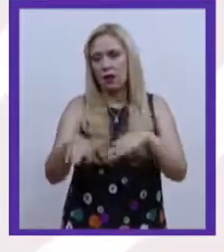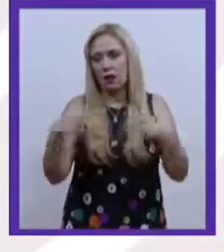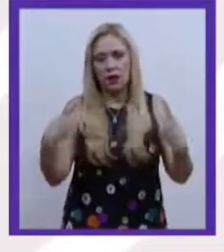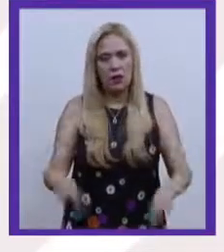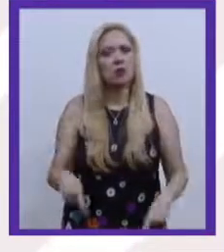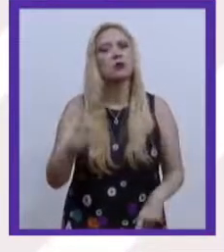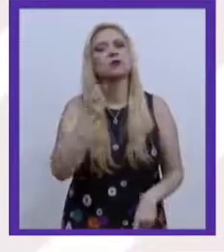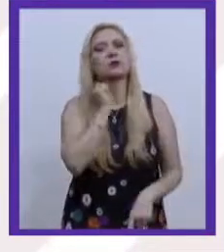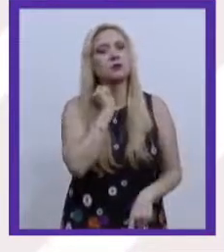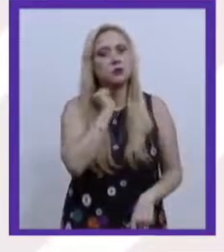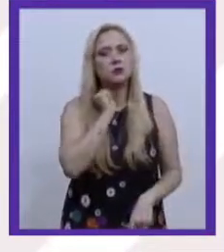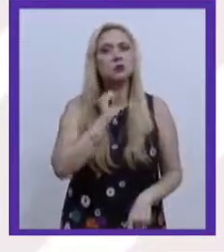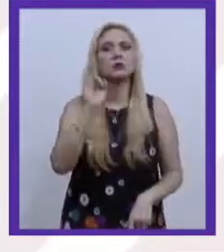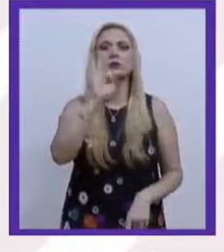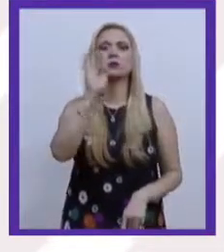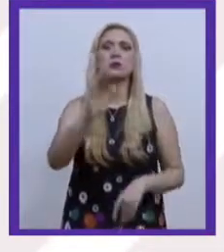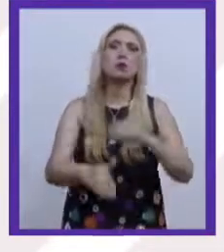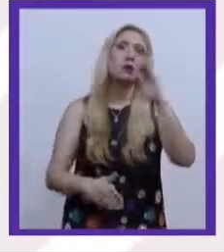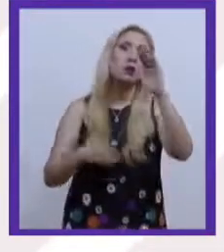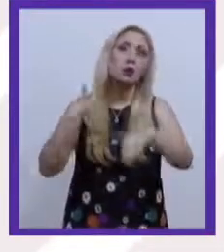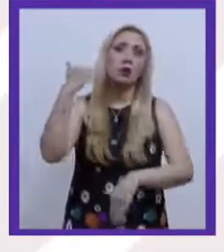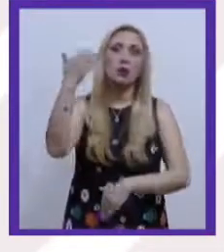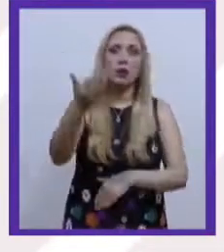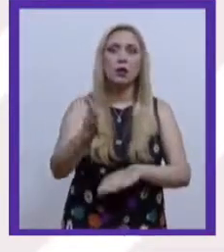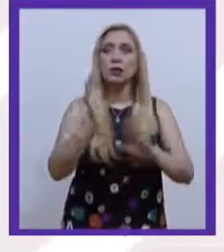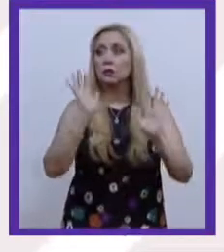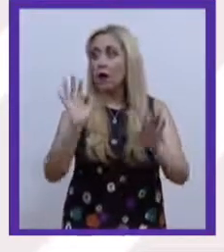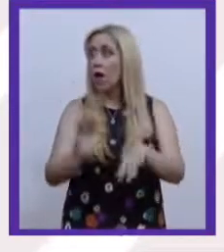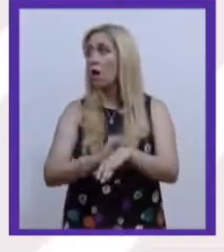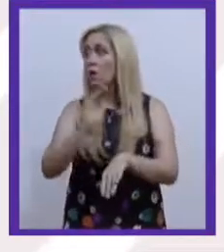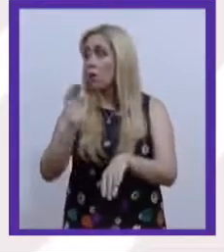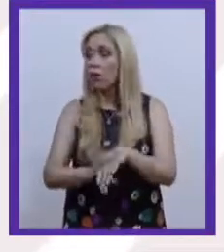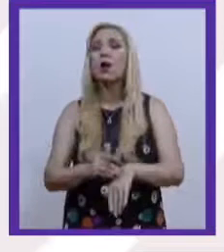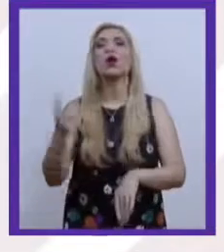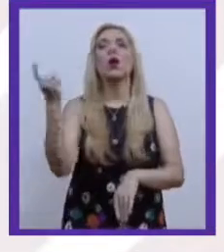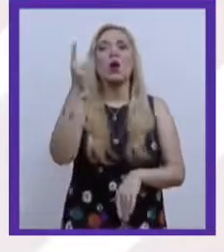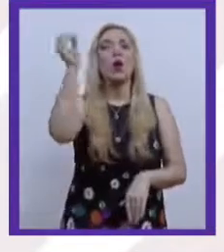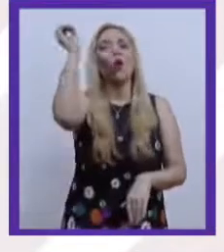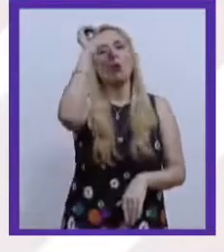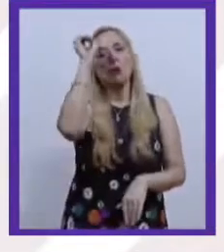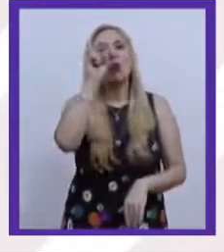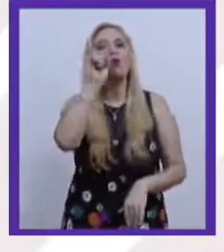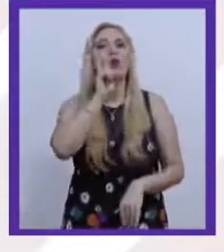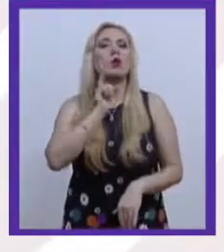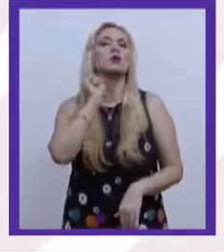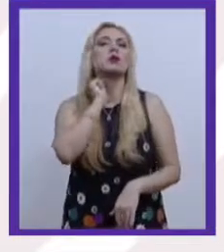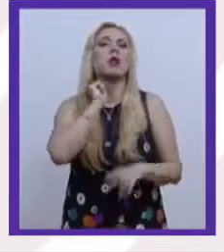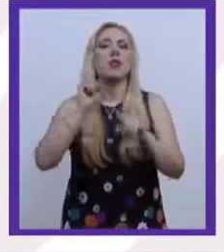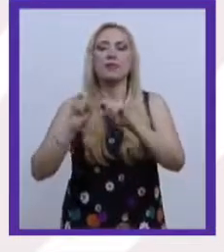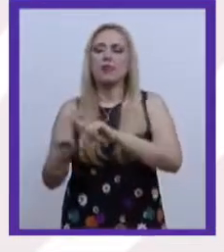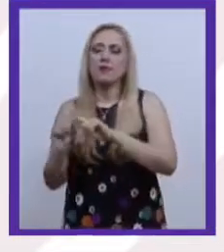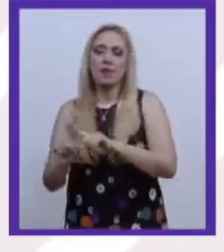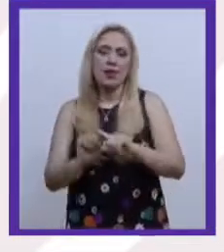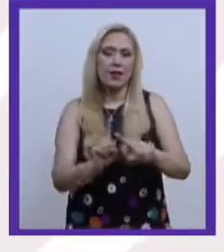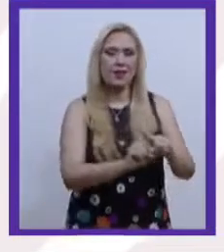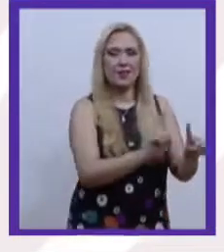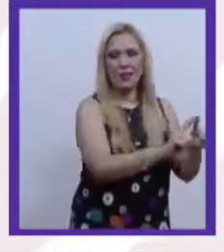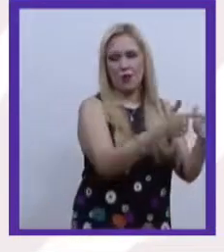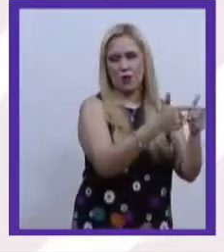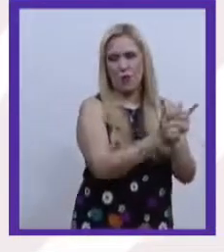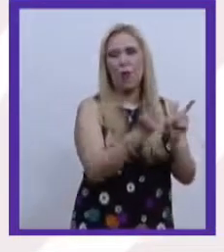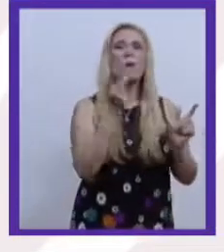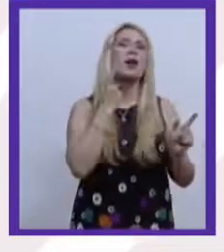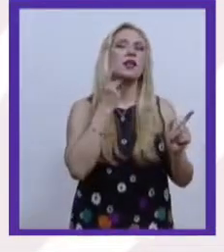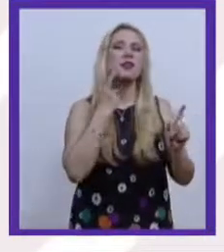a lo mejor en otro de los bloques, ¿no? Yo te decía, mujeres senadoras de las diferentes